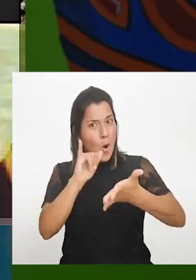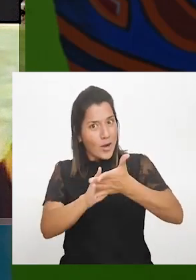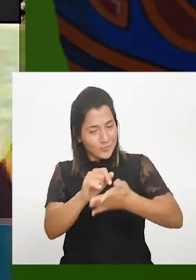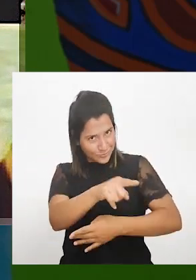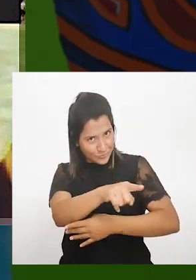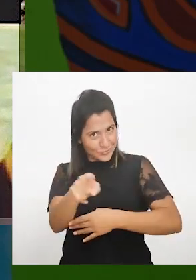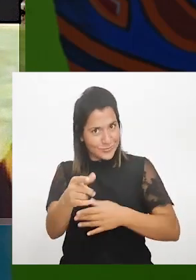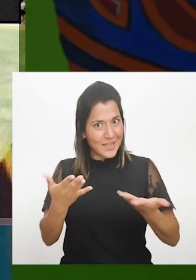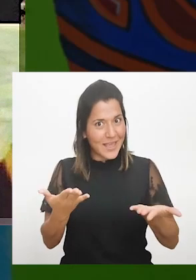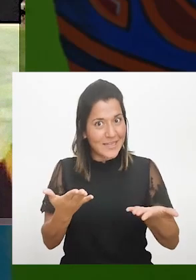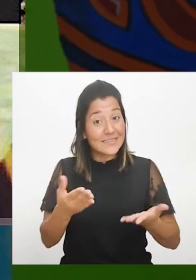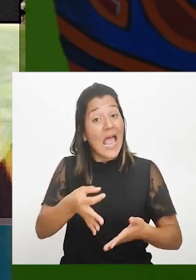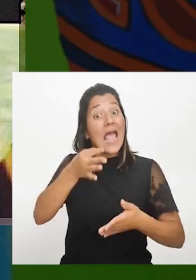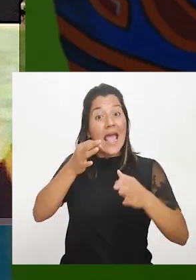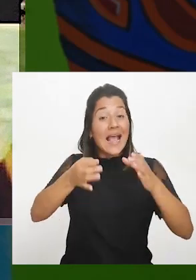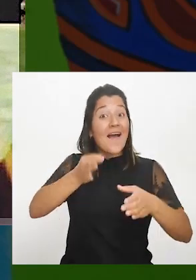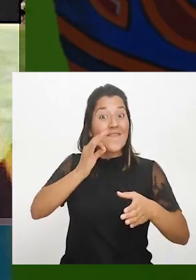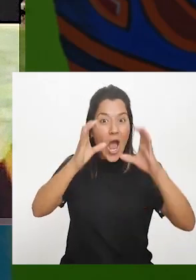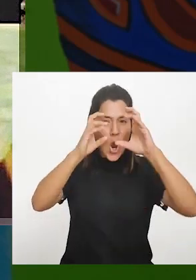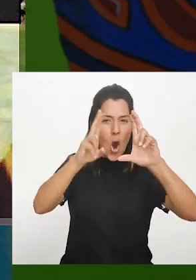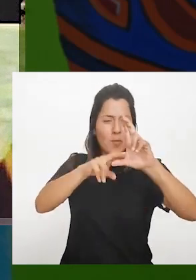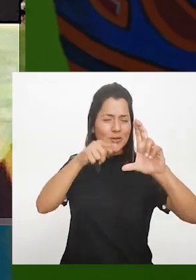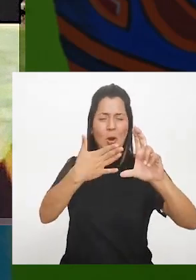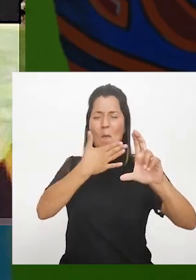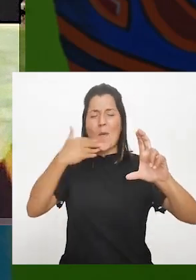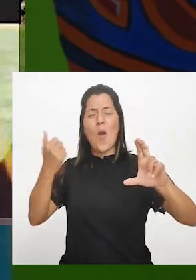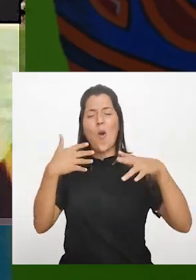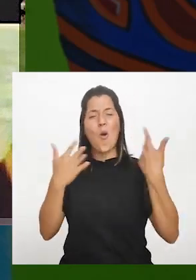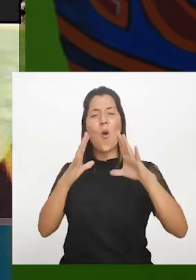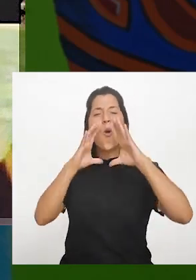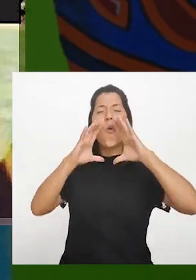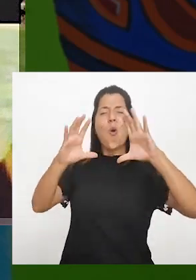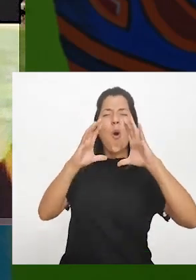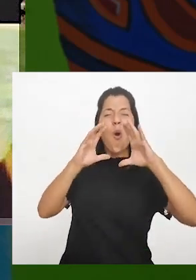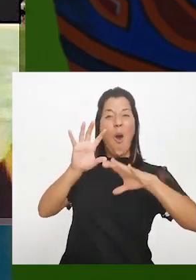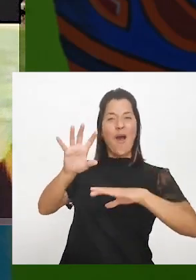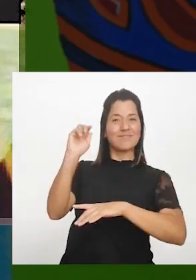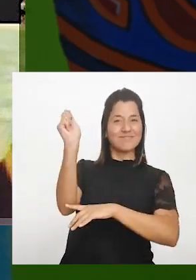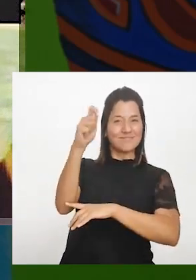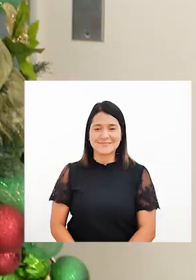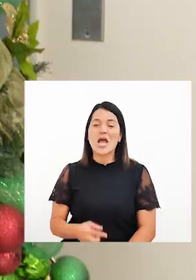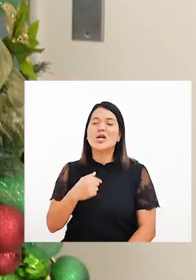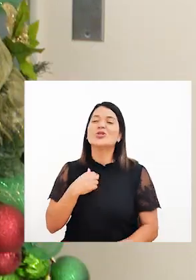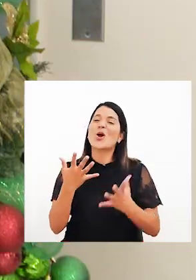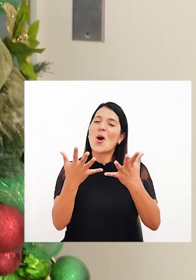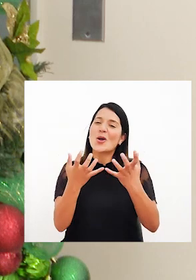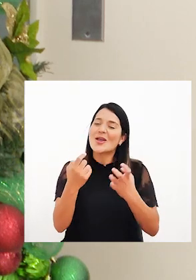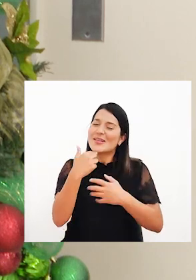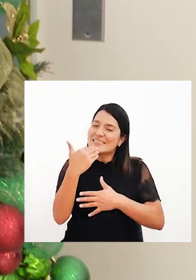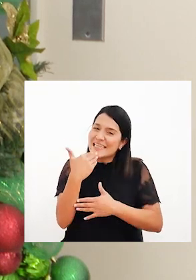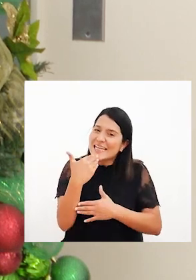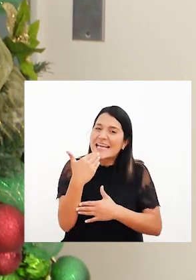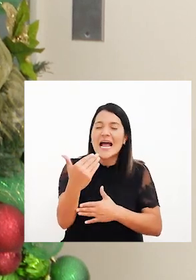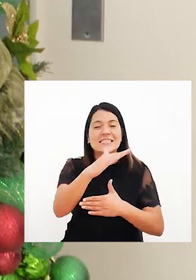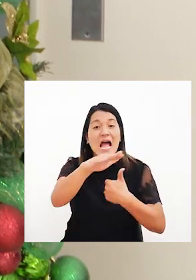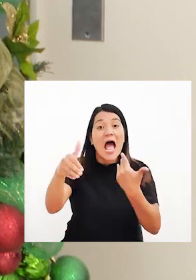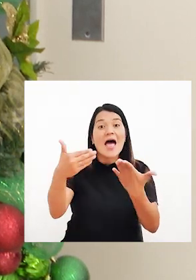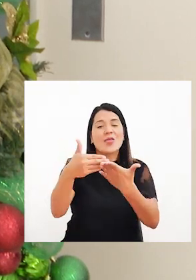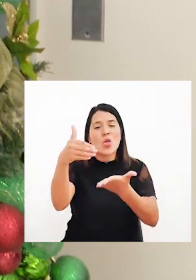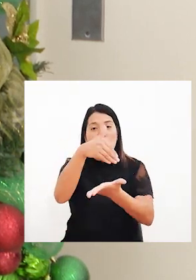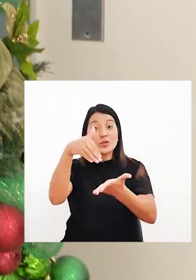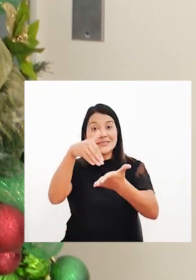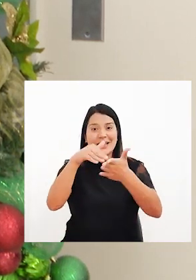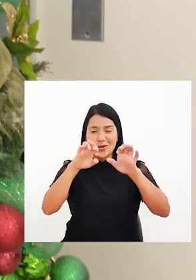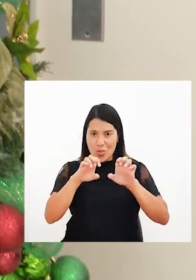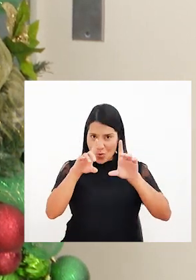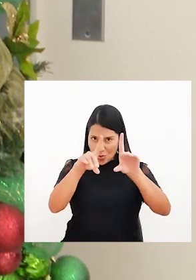pariente, Café Colipro es lo mejor. ¡Ay, ay, ay! Quiero agradecer a todos los